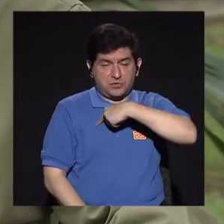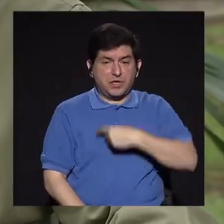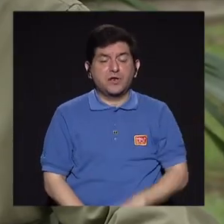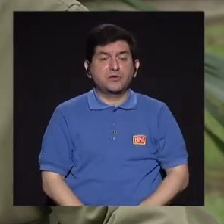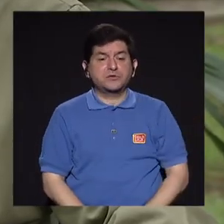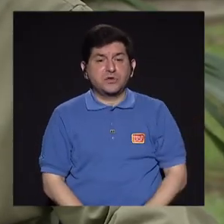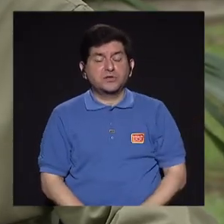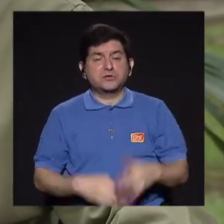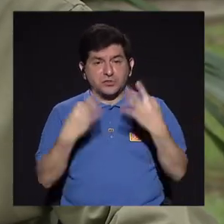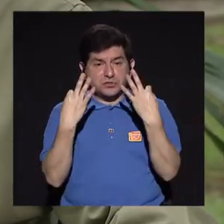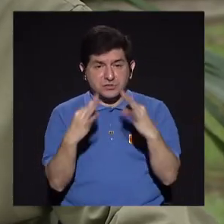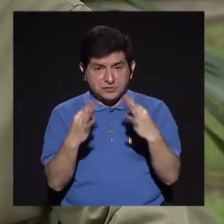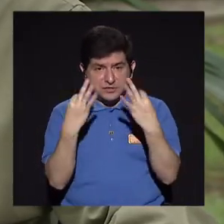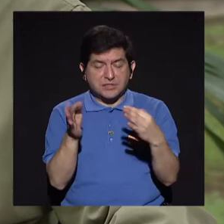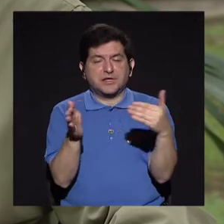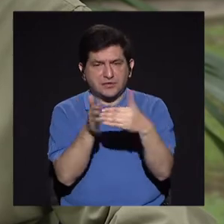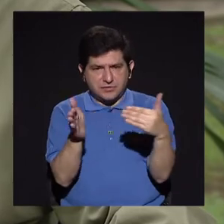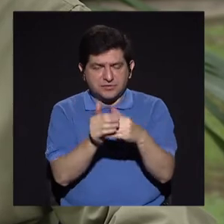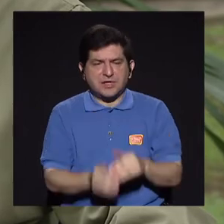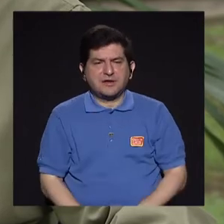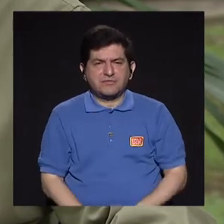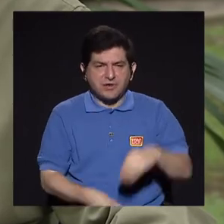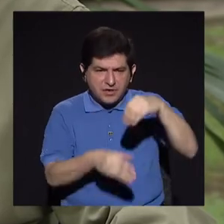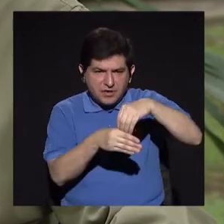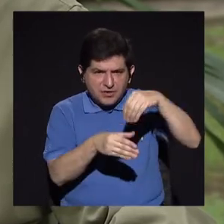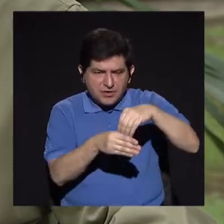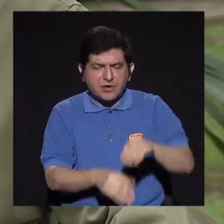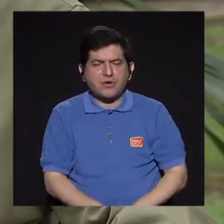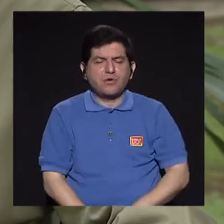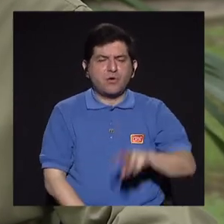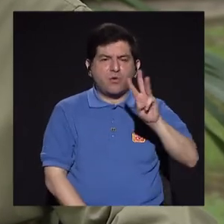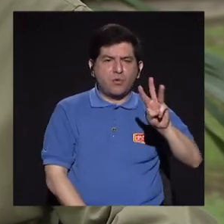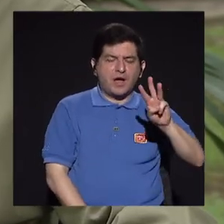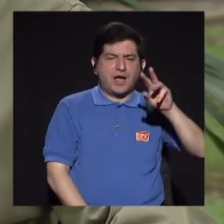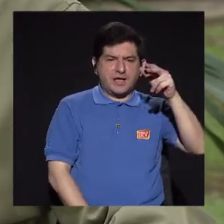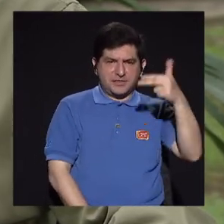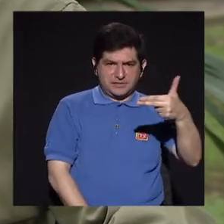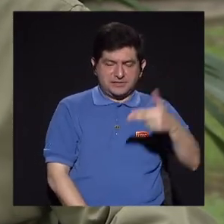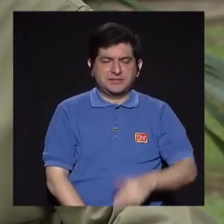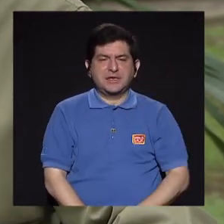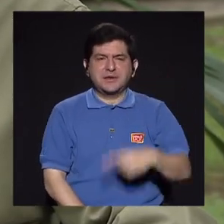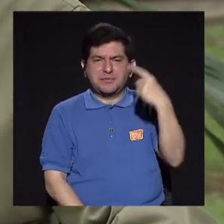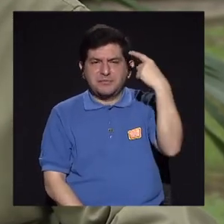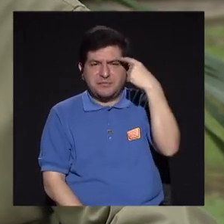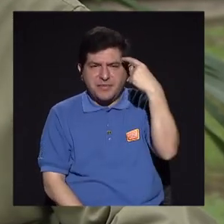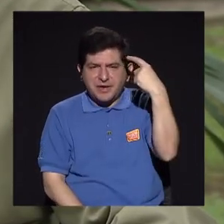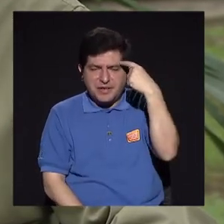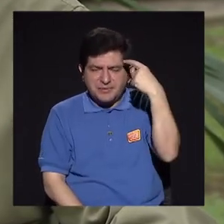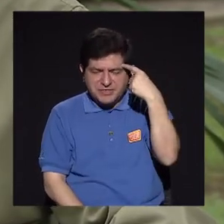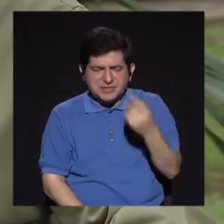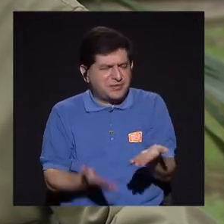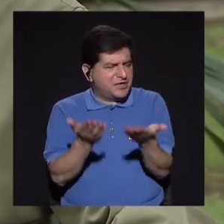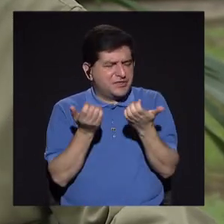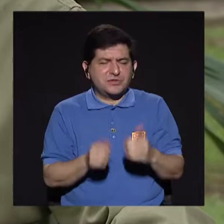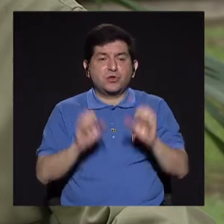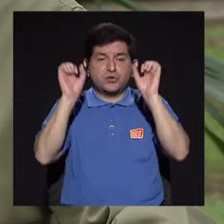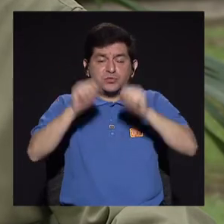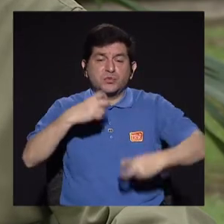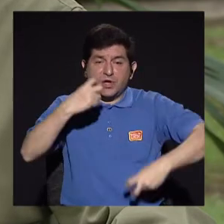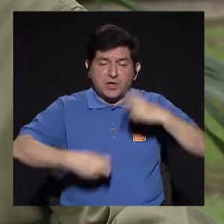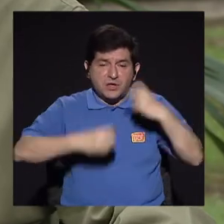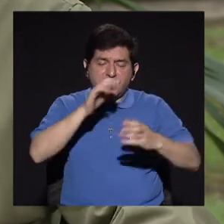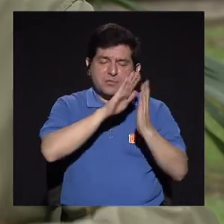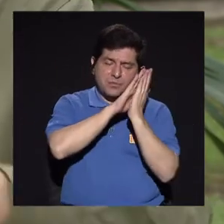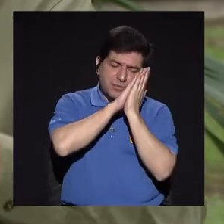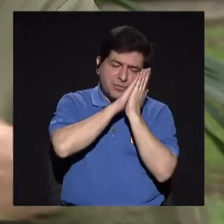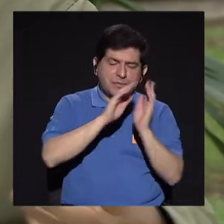molestia de replicar, fue uno de una esencia que se llama White Chestnut para los pensamientos intrusos indeseados, que pueden traer trastornos del